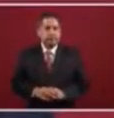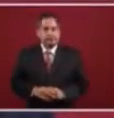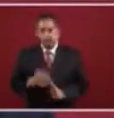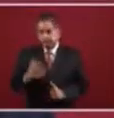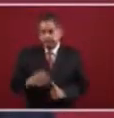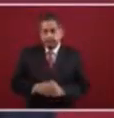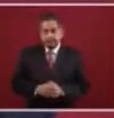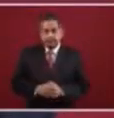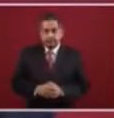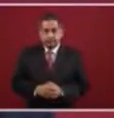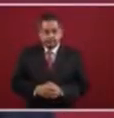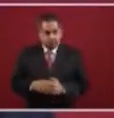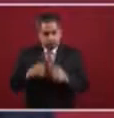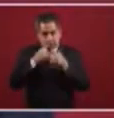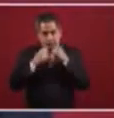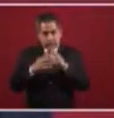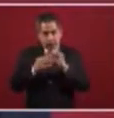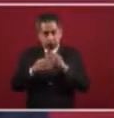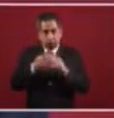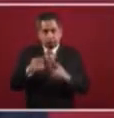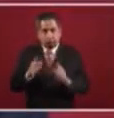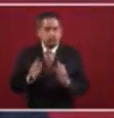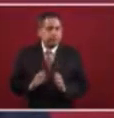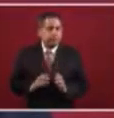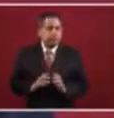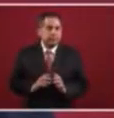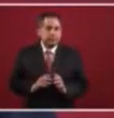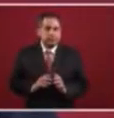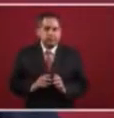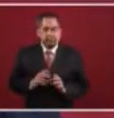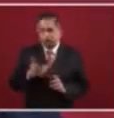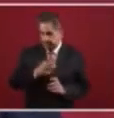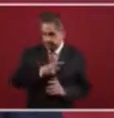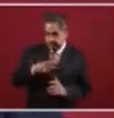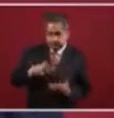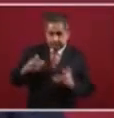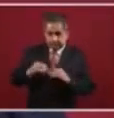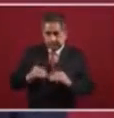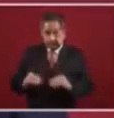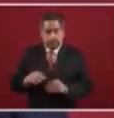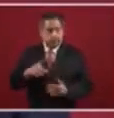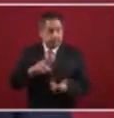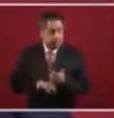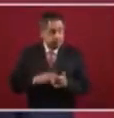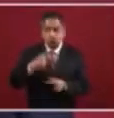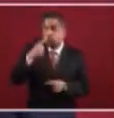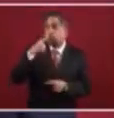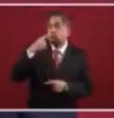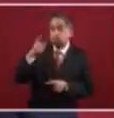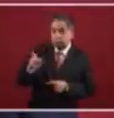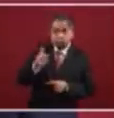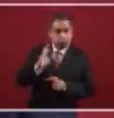Entonces, en todo esto, pues se tiene que actuar si hay denuncias